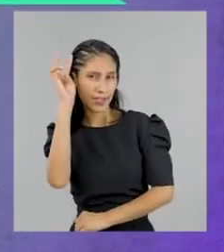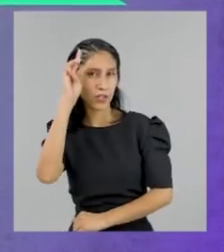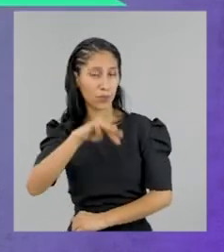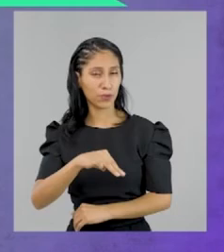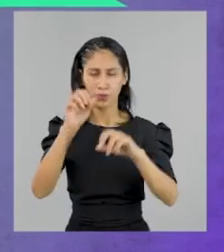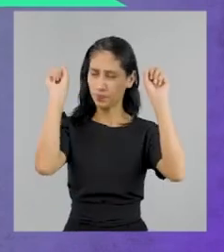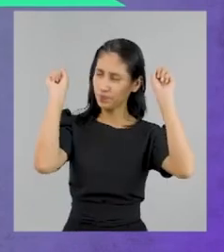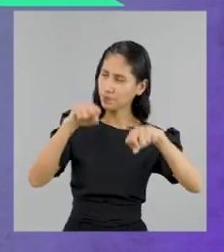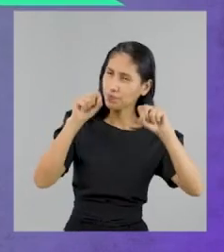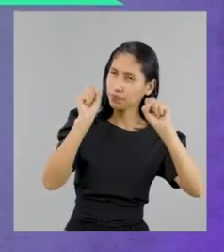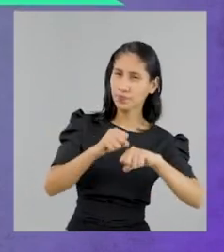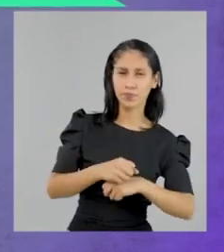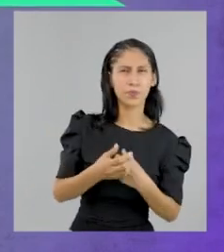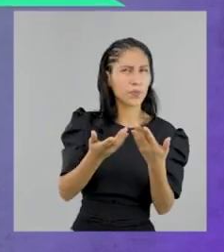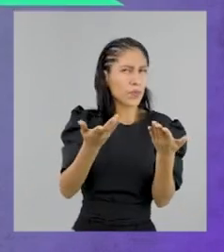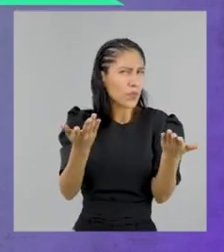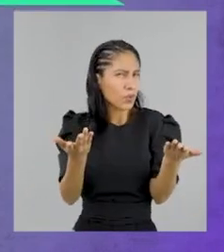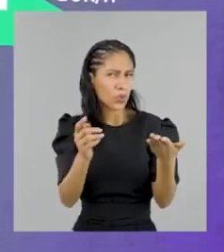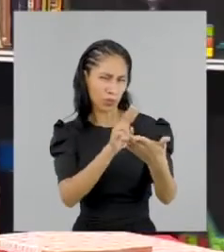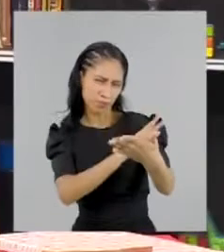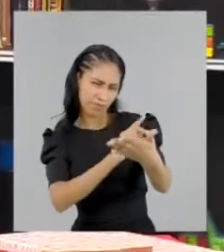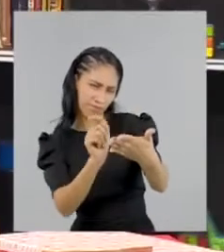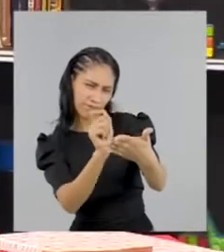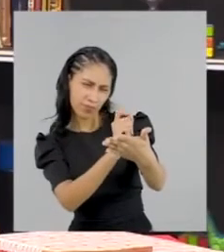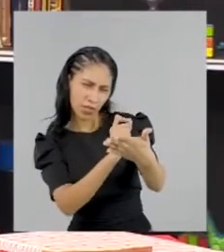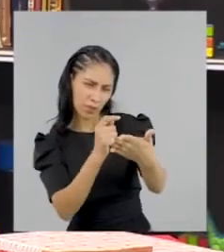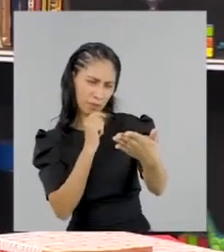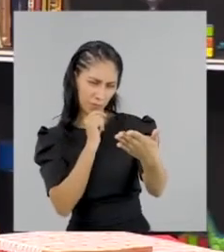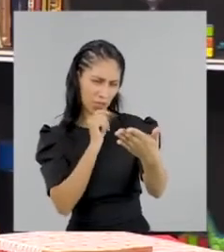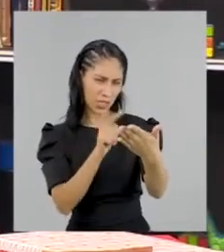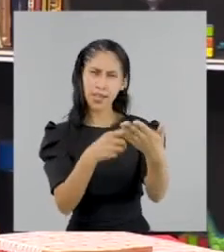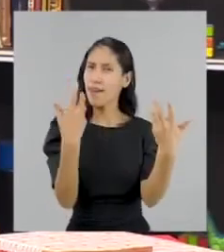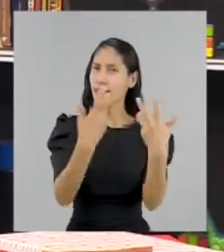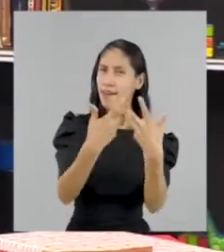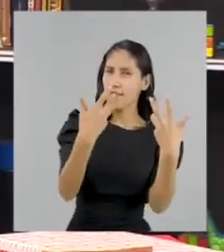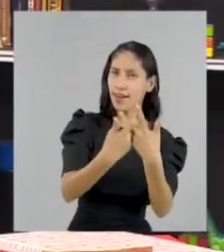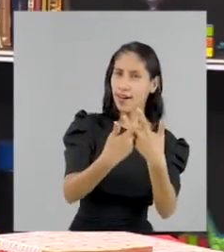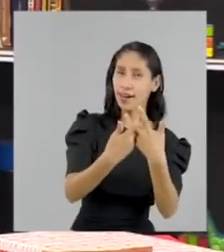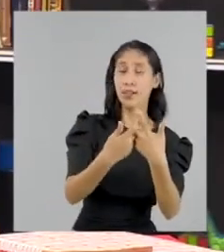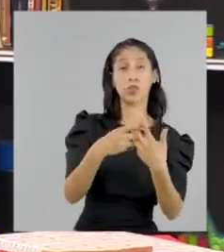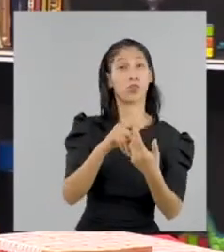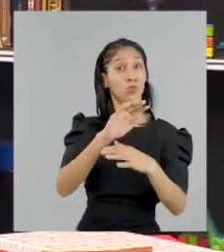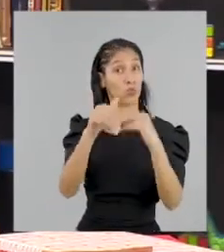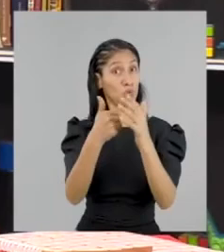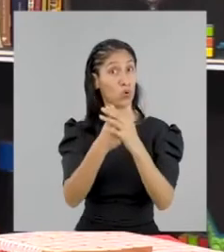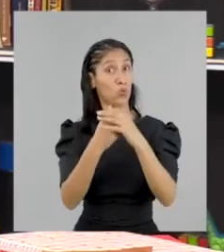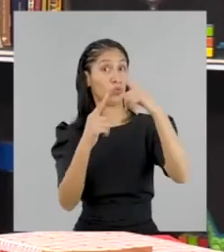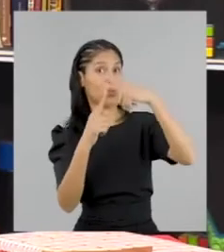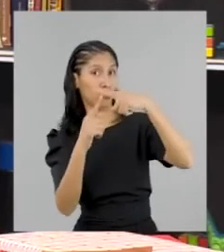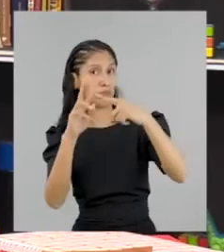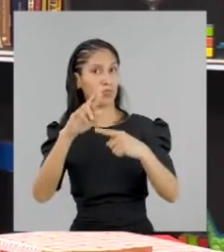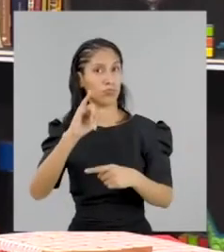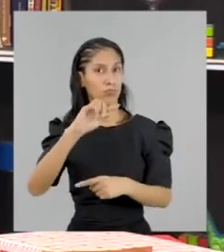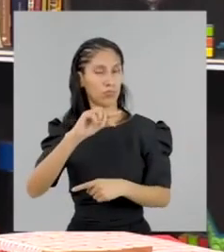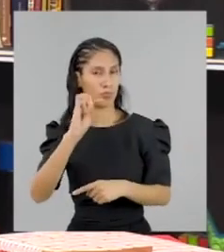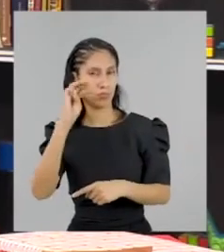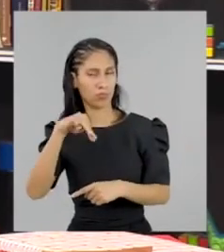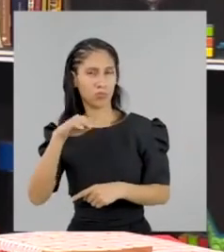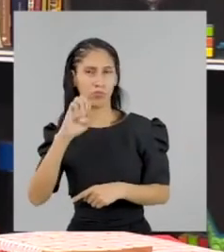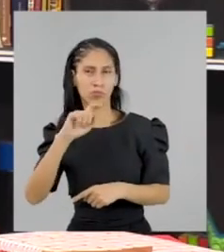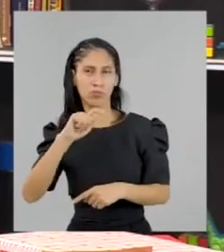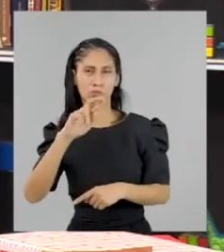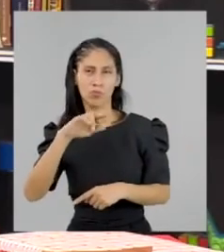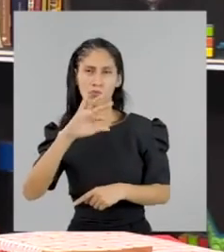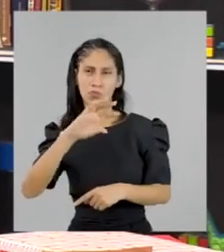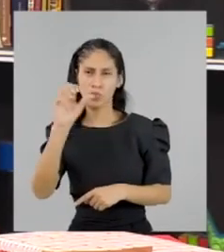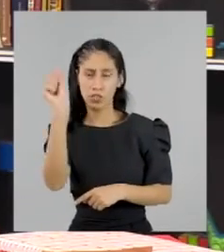260 kilómetros. Claro que sí, Joaquín. Cuando resuelvo situaciones donde aplico las funciones trigonométricas, tengo que tener